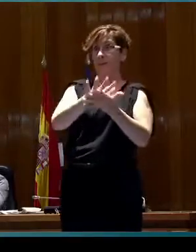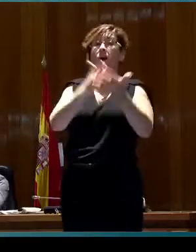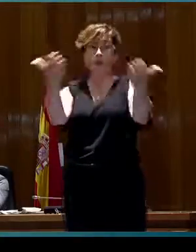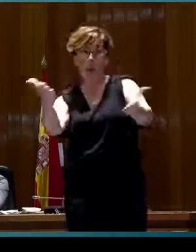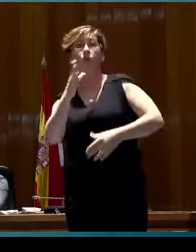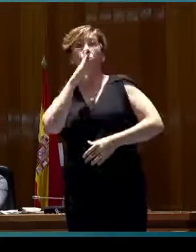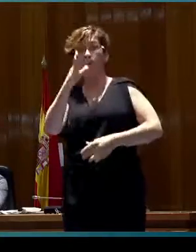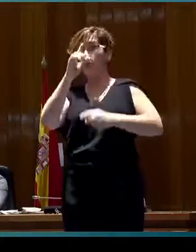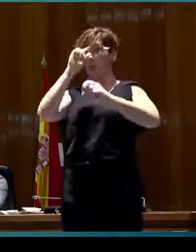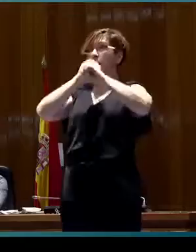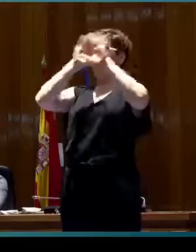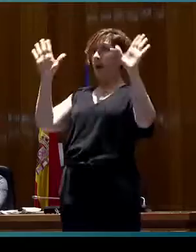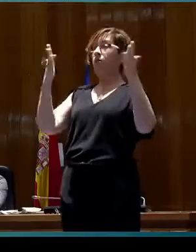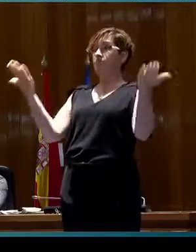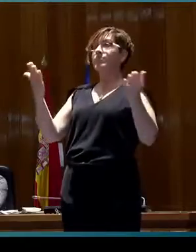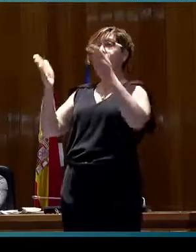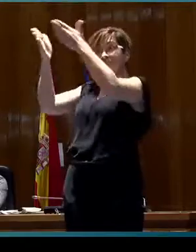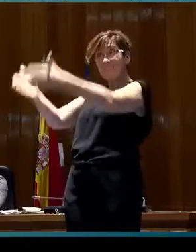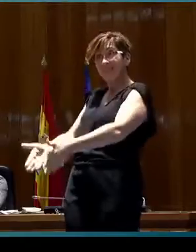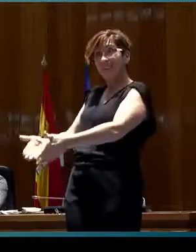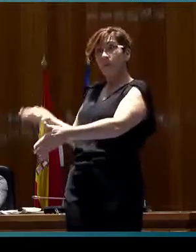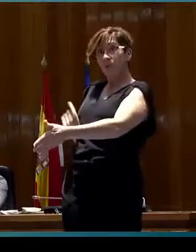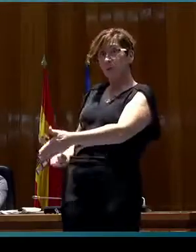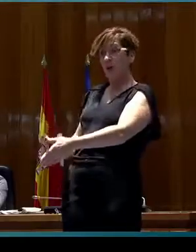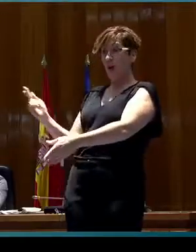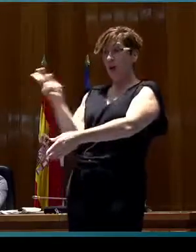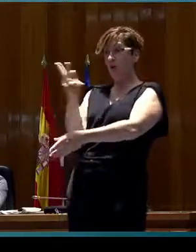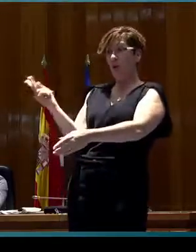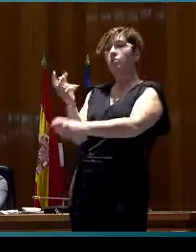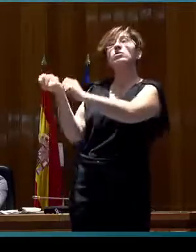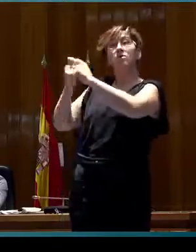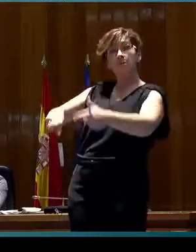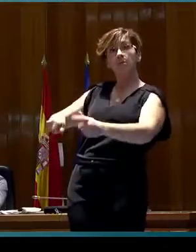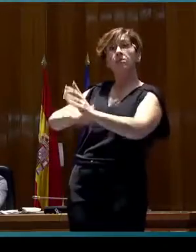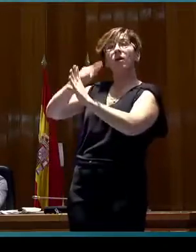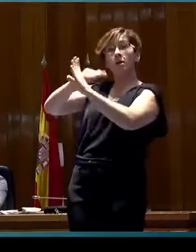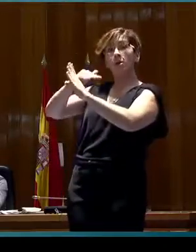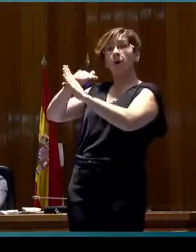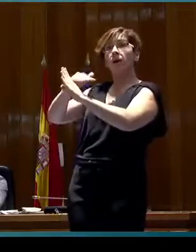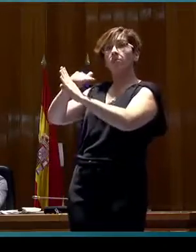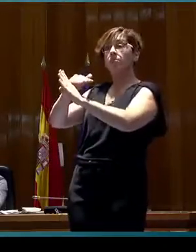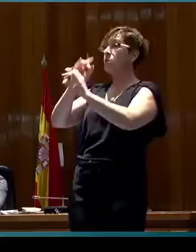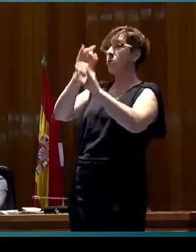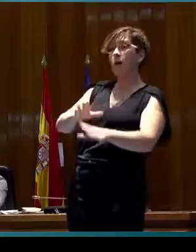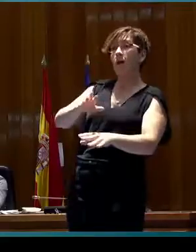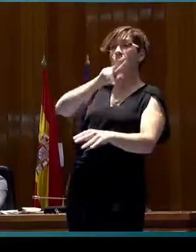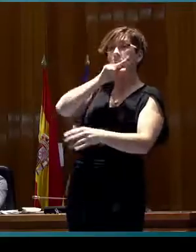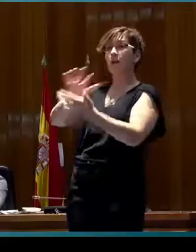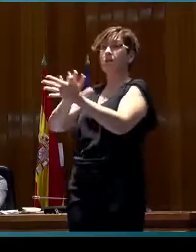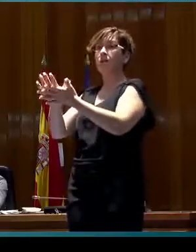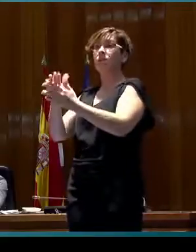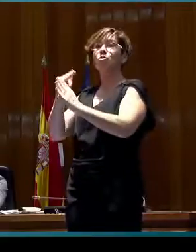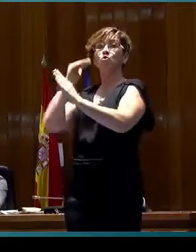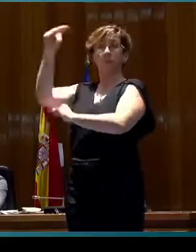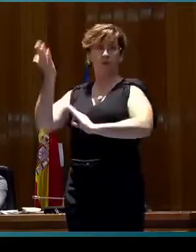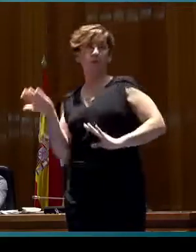se determinó que las competencias que desarrollaban eran semejantes a las de los intérpretes orales. Sin embargo, hemos